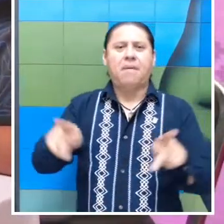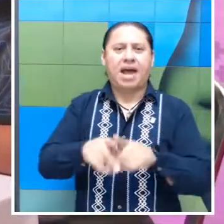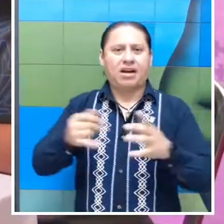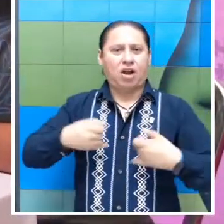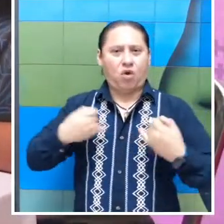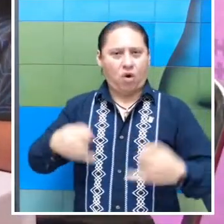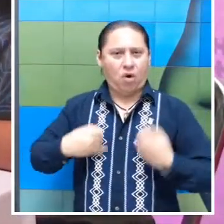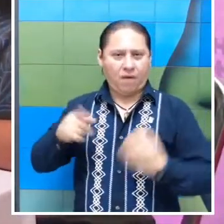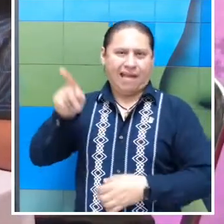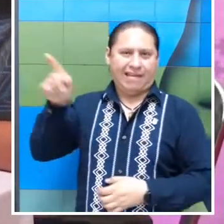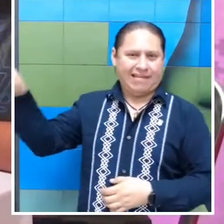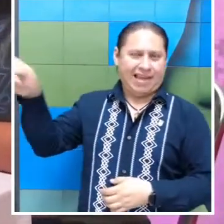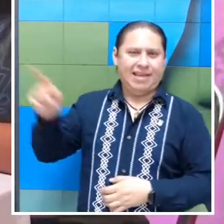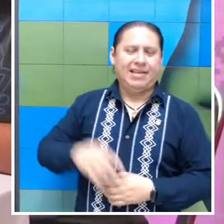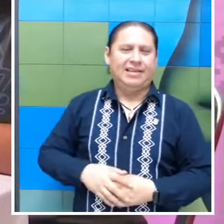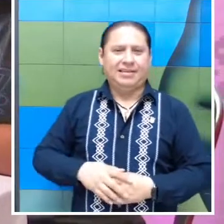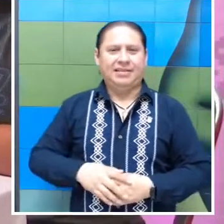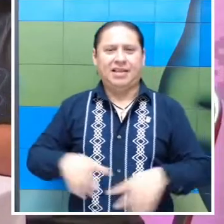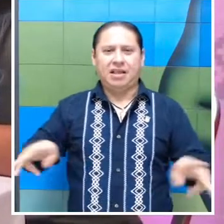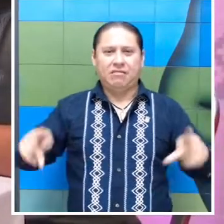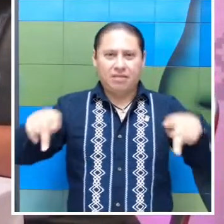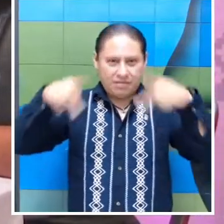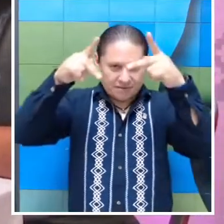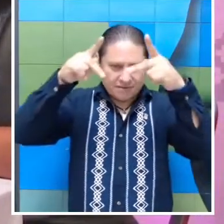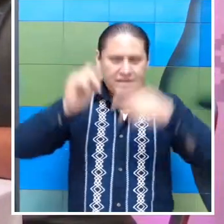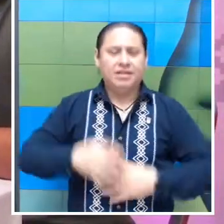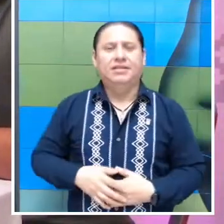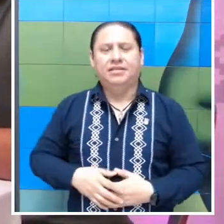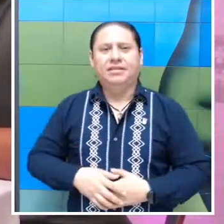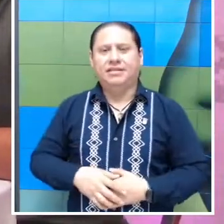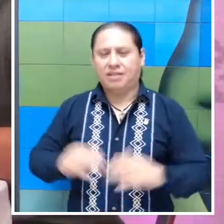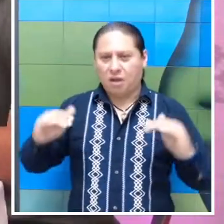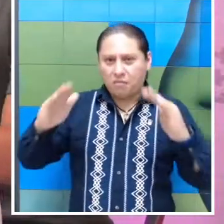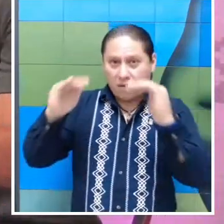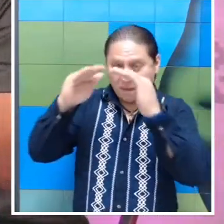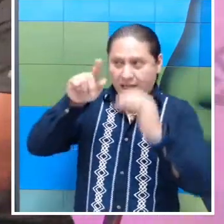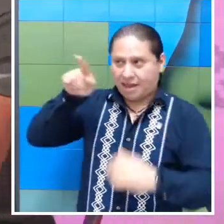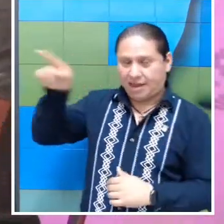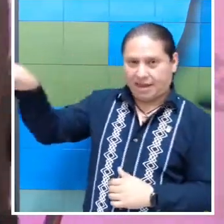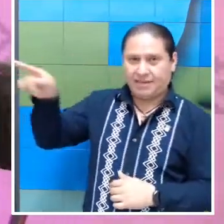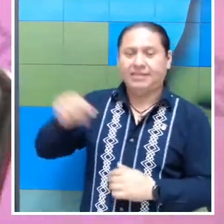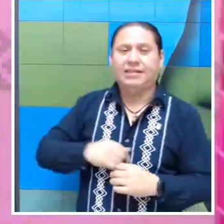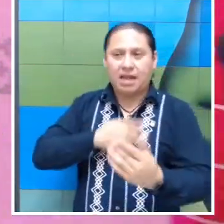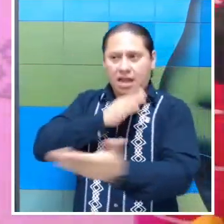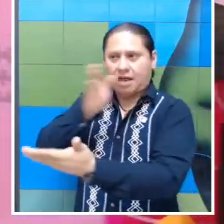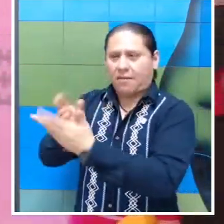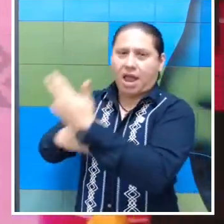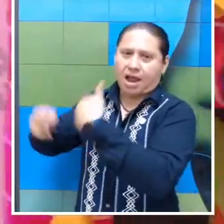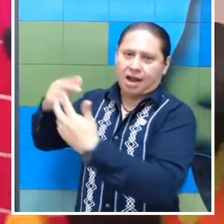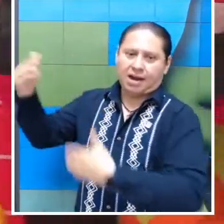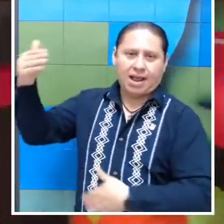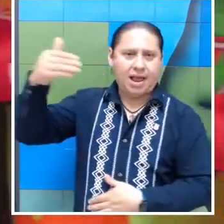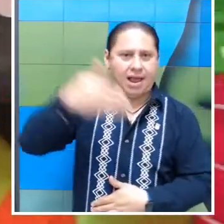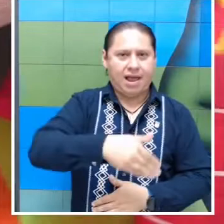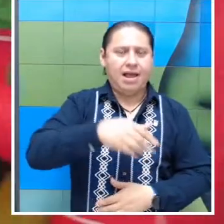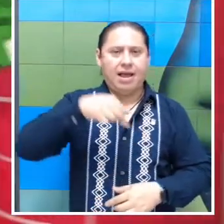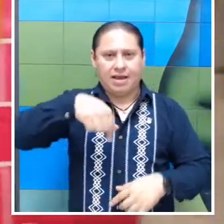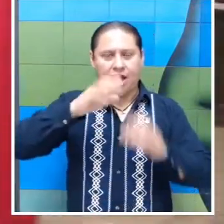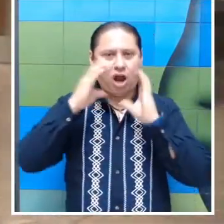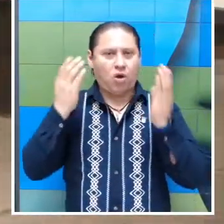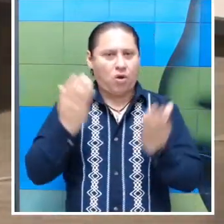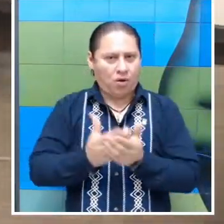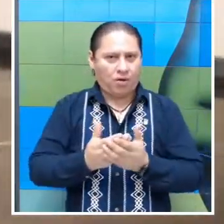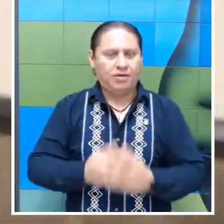Juventud, el Parque Bicentenario. Entonces ahí vamos a retornar y nuevamente vamos a llegar aquí a lo que es el Congreso del Estado.